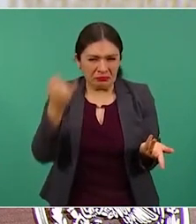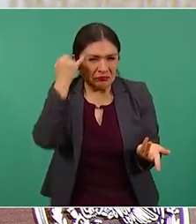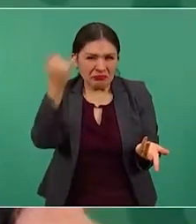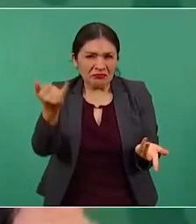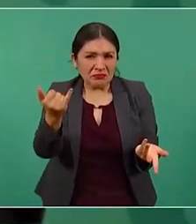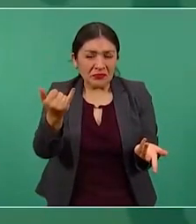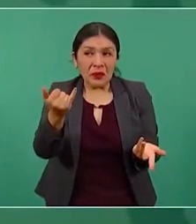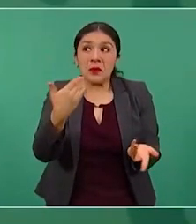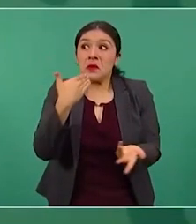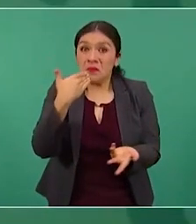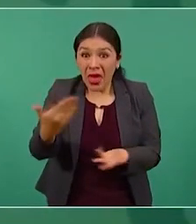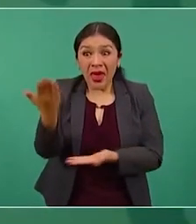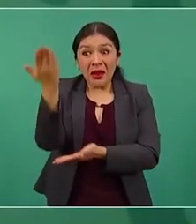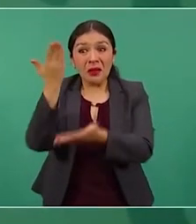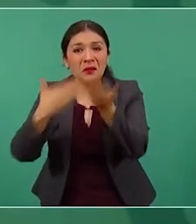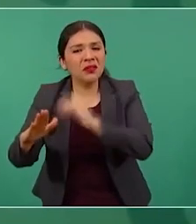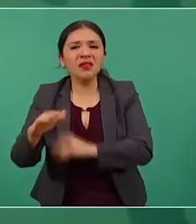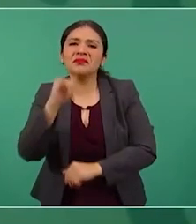Bueno,